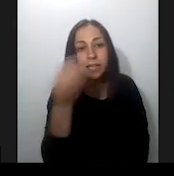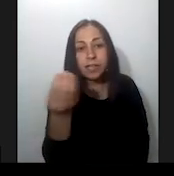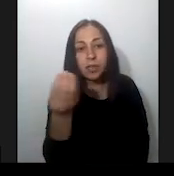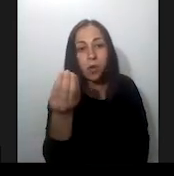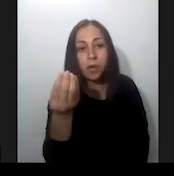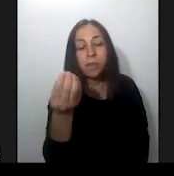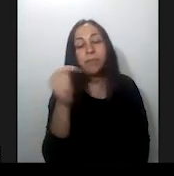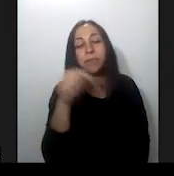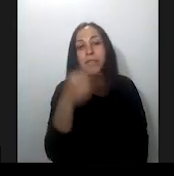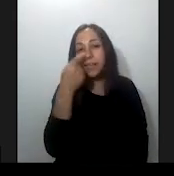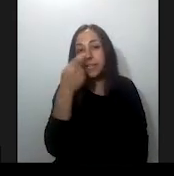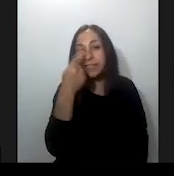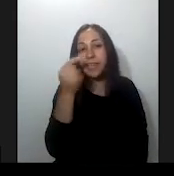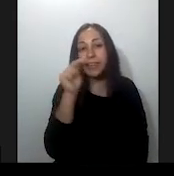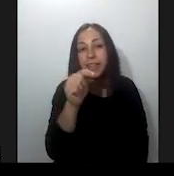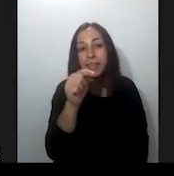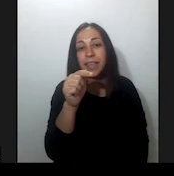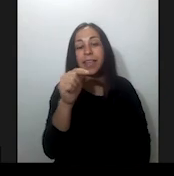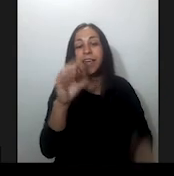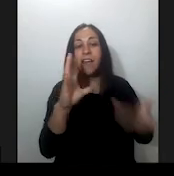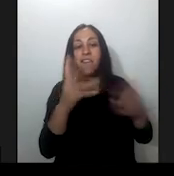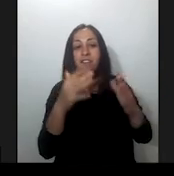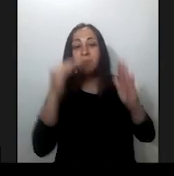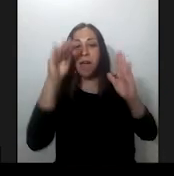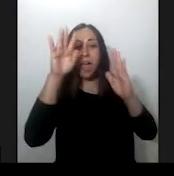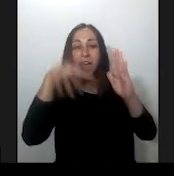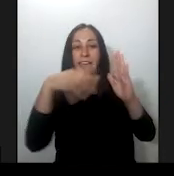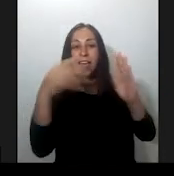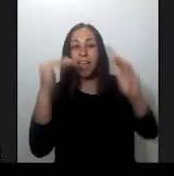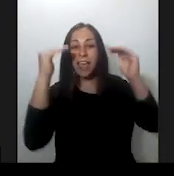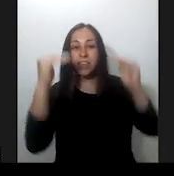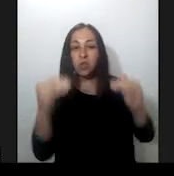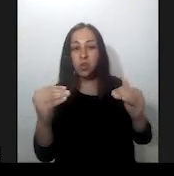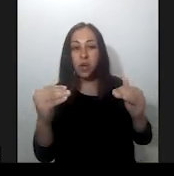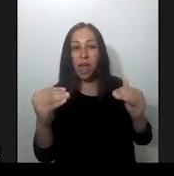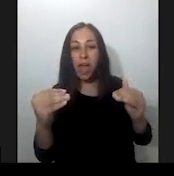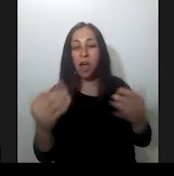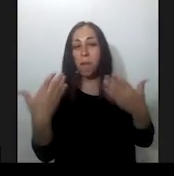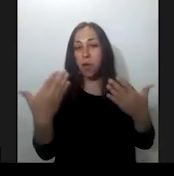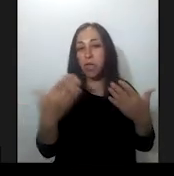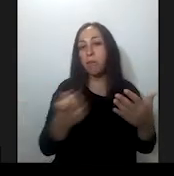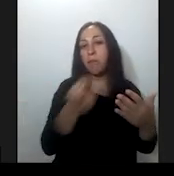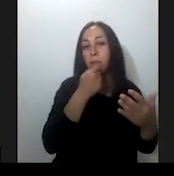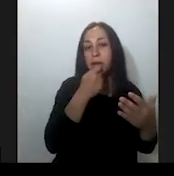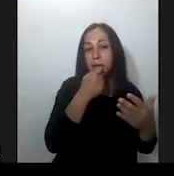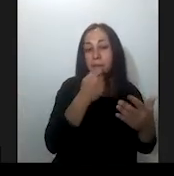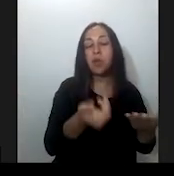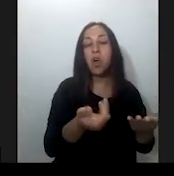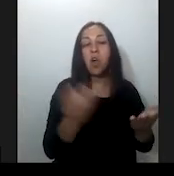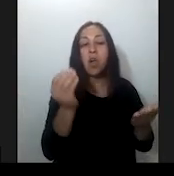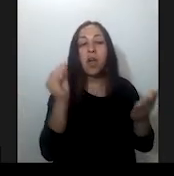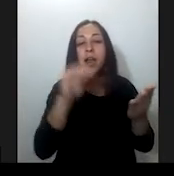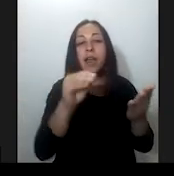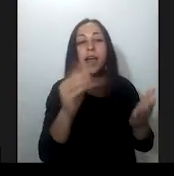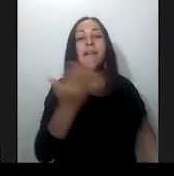¿Qué es lo interesante de esto? Lo interesante, al tener este tipo de estructura, es que nosotros podemos,